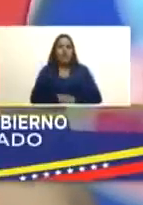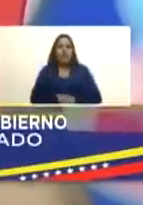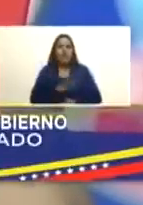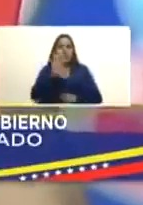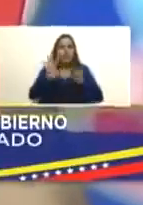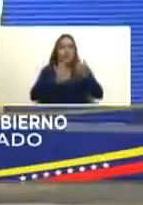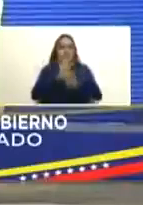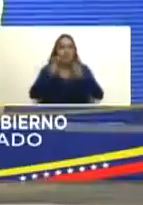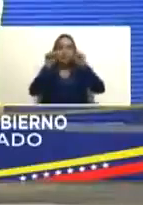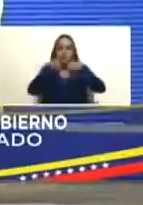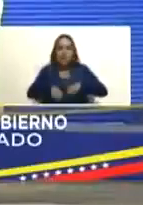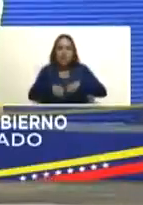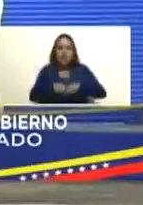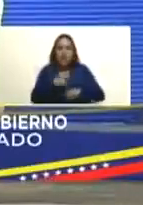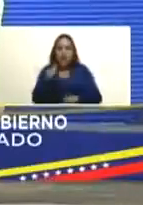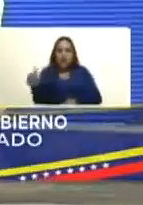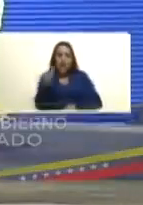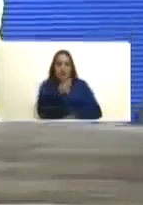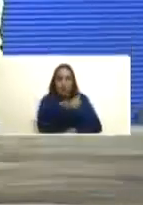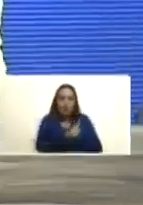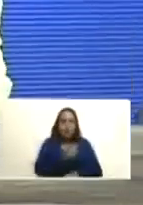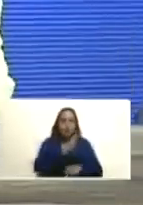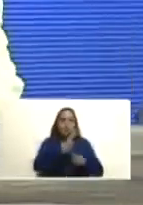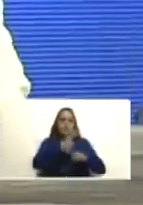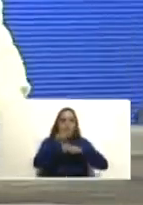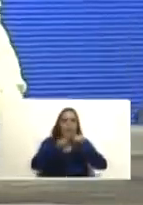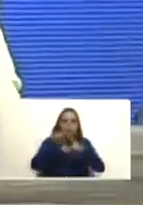cinco sí en cada una de sus partes